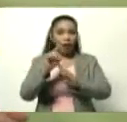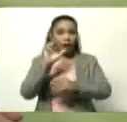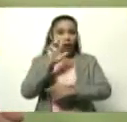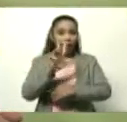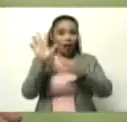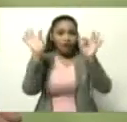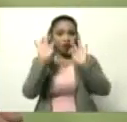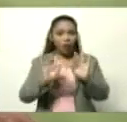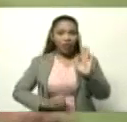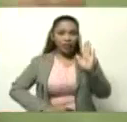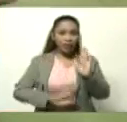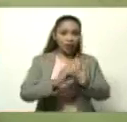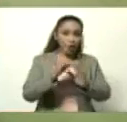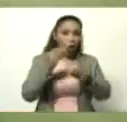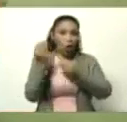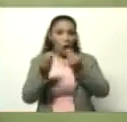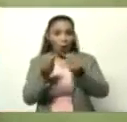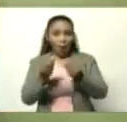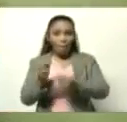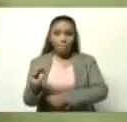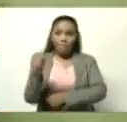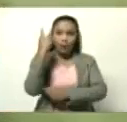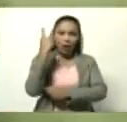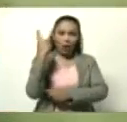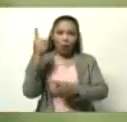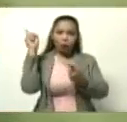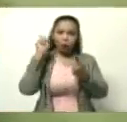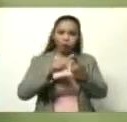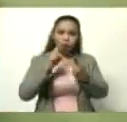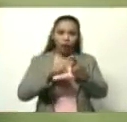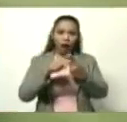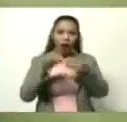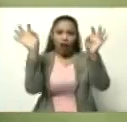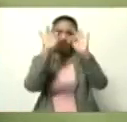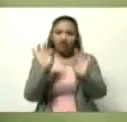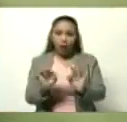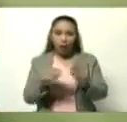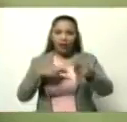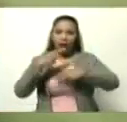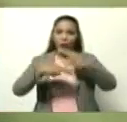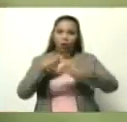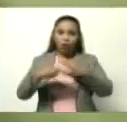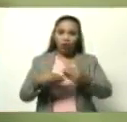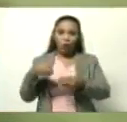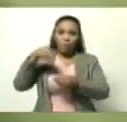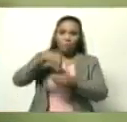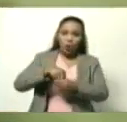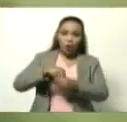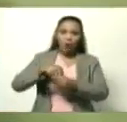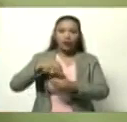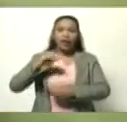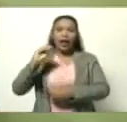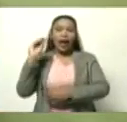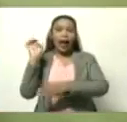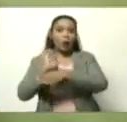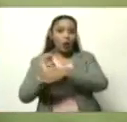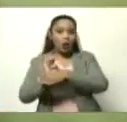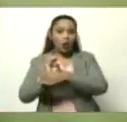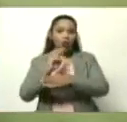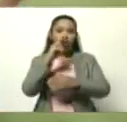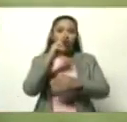fases no primero pues la fase de la revolución quiteña que va de 1808